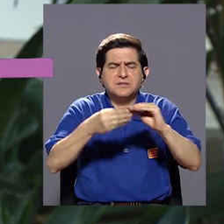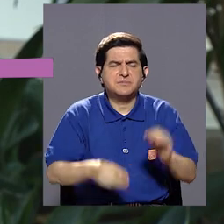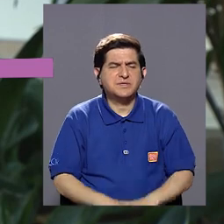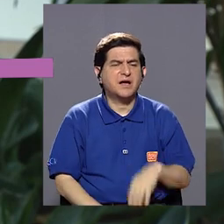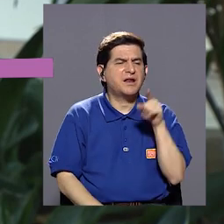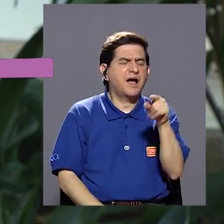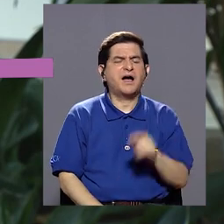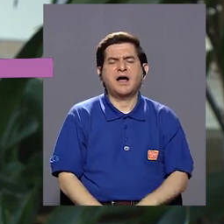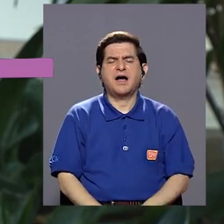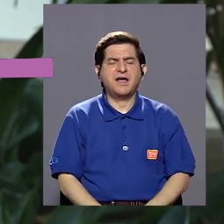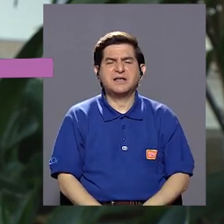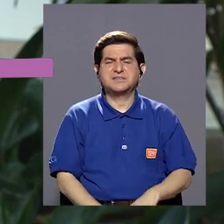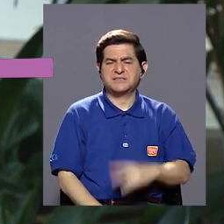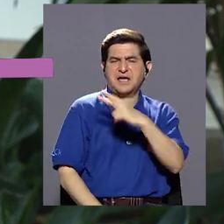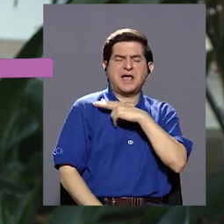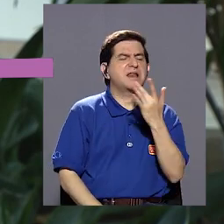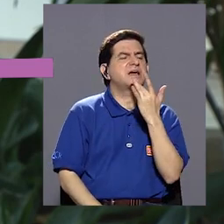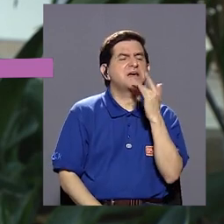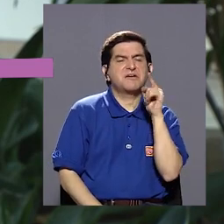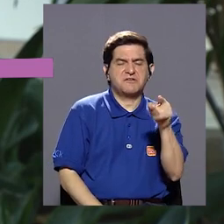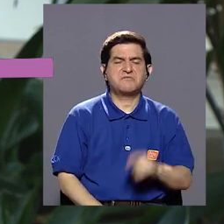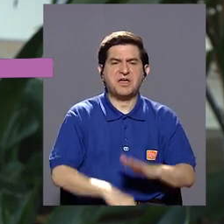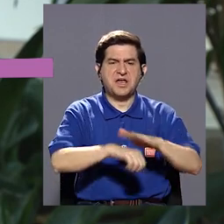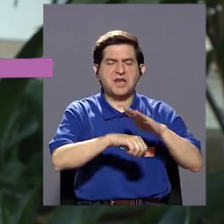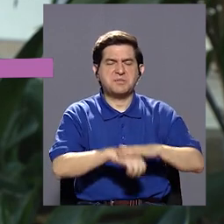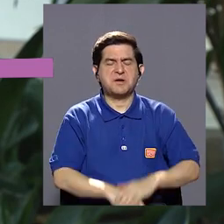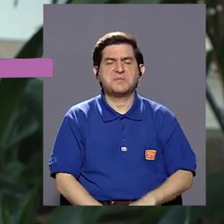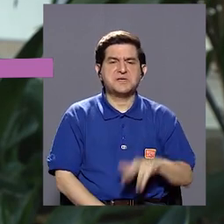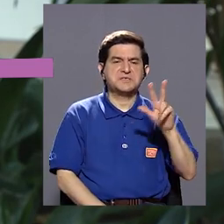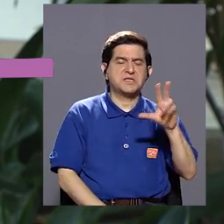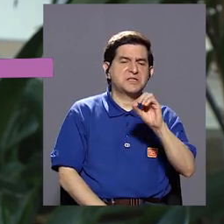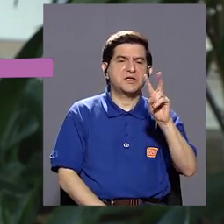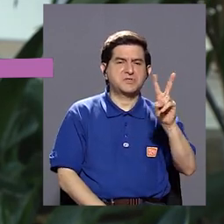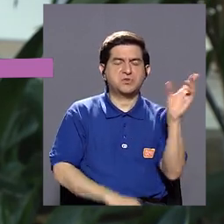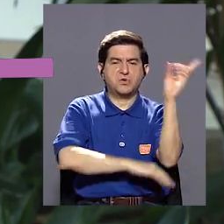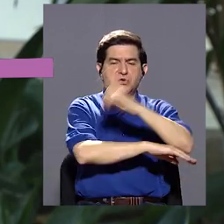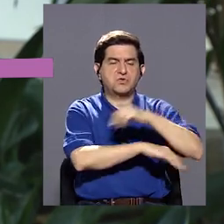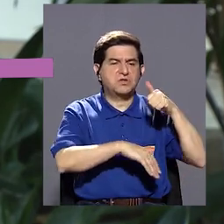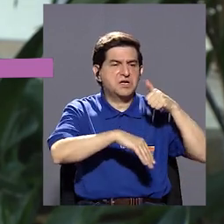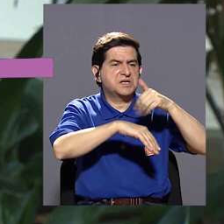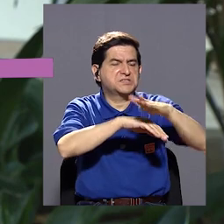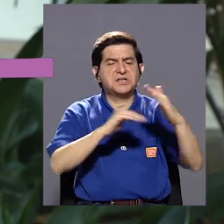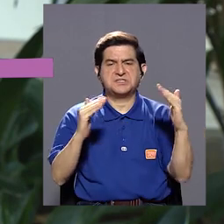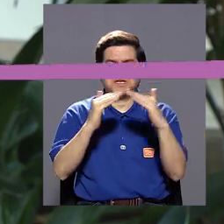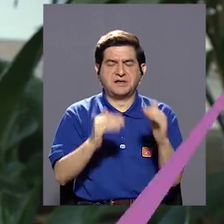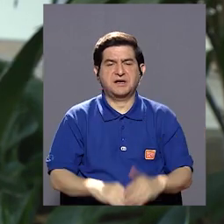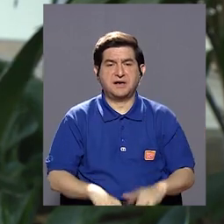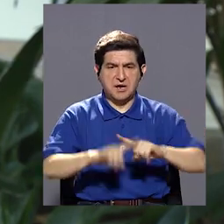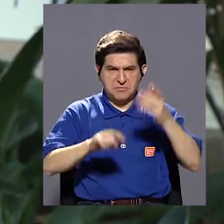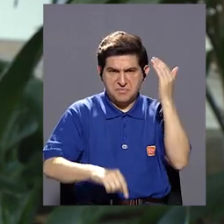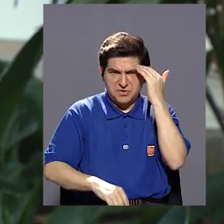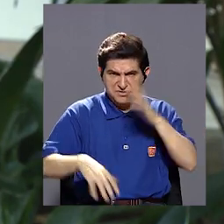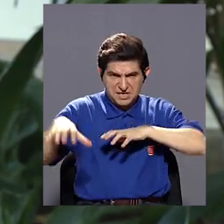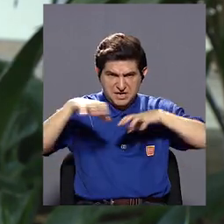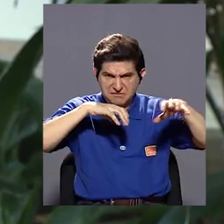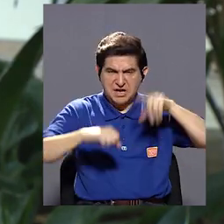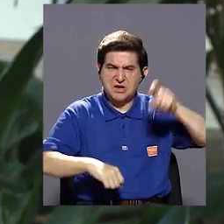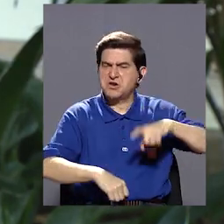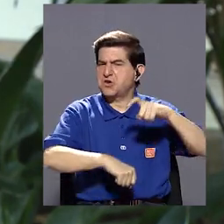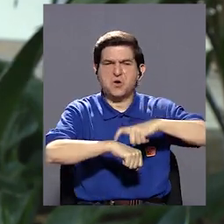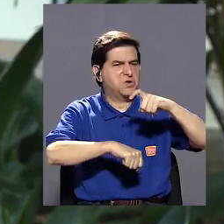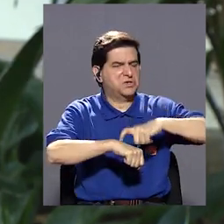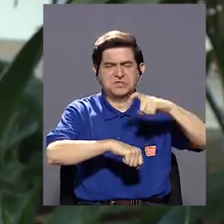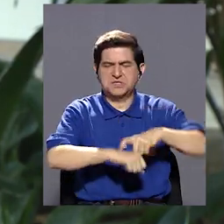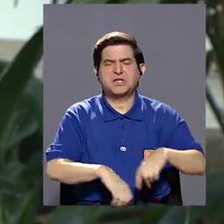es el favorito del jefe y por eso lo dejó irse a la casa 3 días o 2 días para hacer algunas actividades, pero nosotros sabemos que esas actividades no demandan